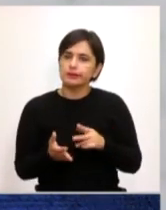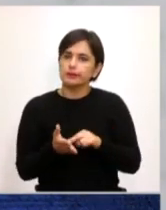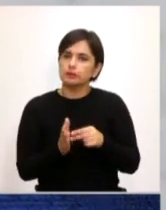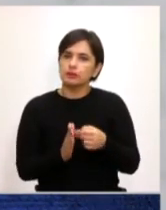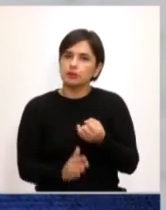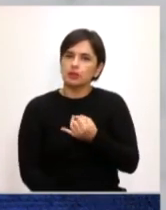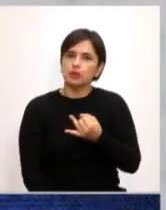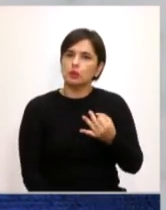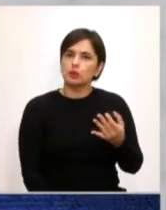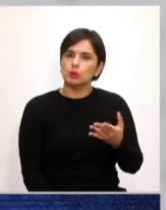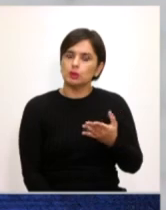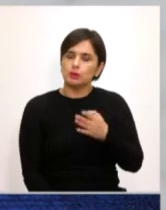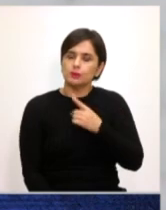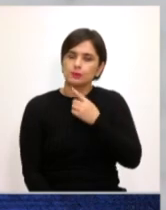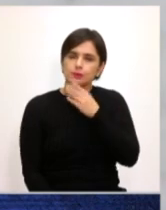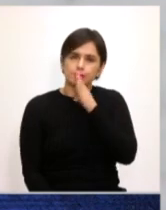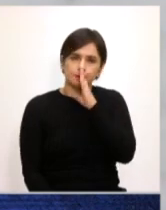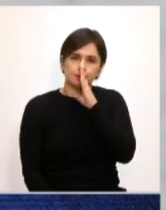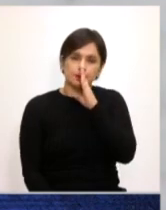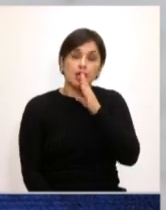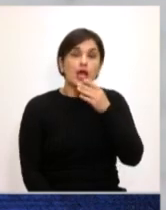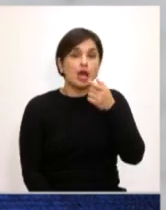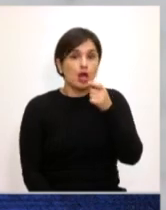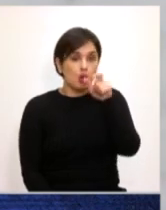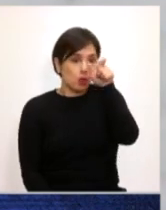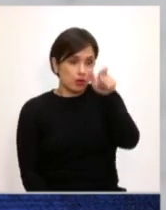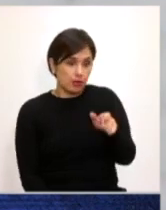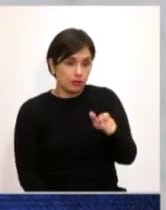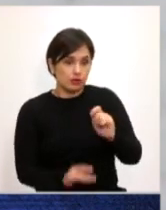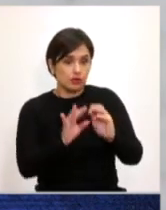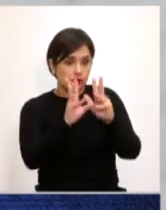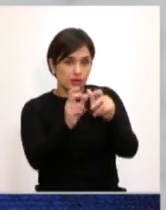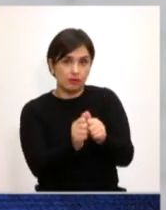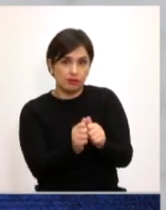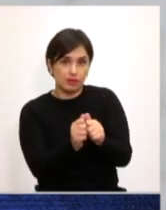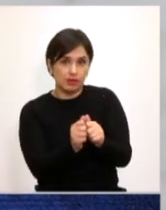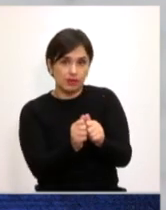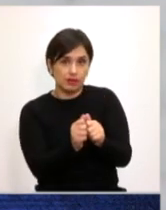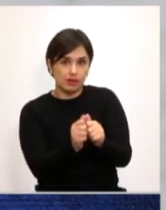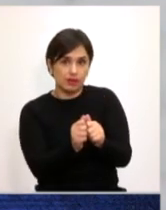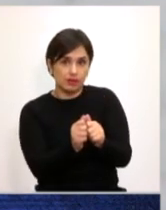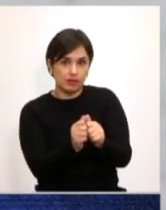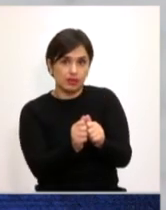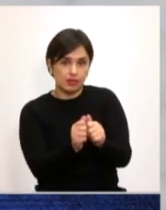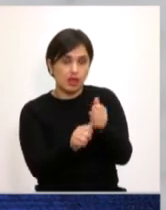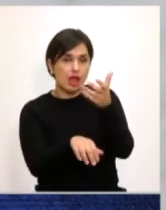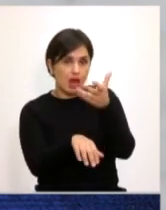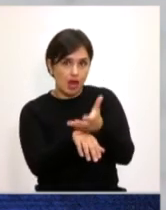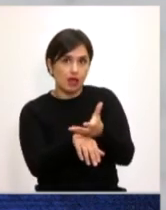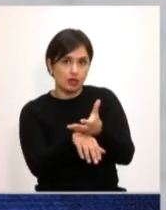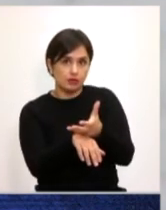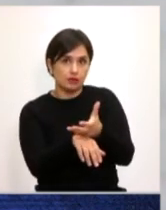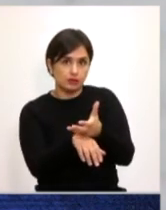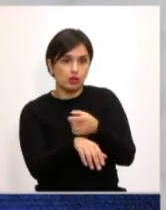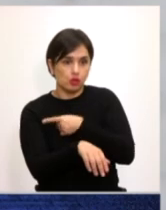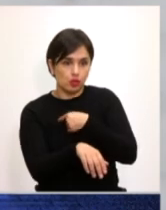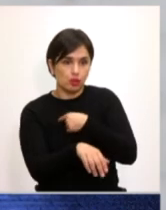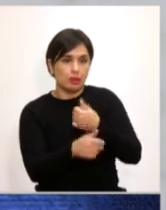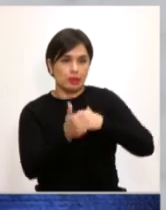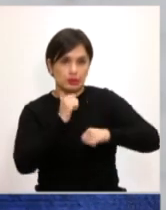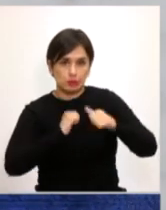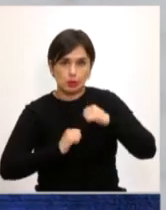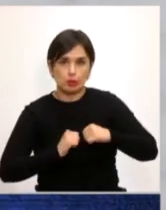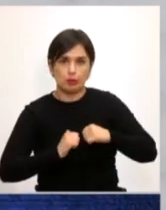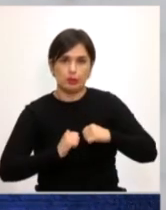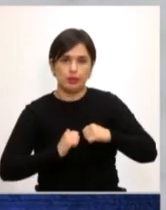cifras. Hay una persona y una familia, detrás de cada número hay una persona y una familia que sufre, que